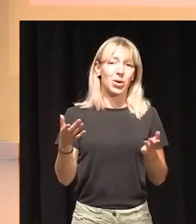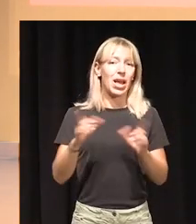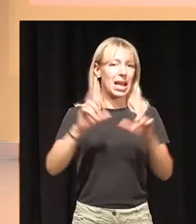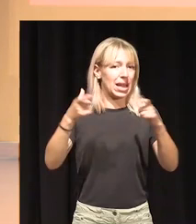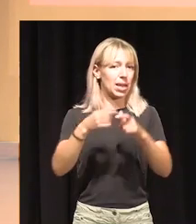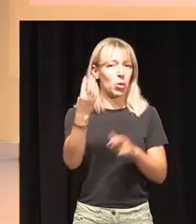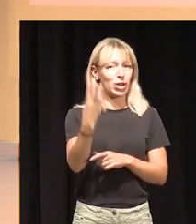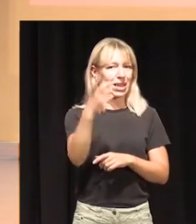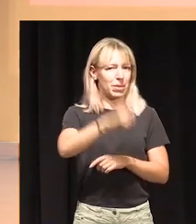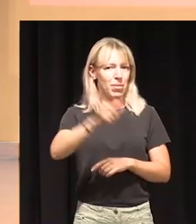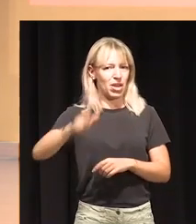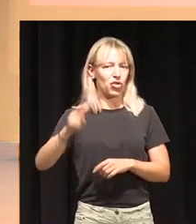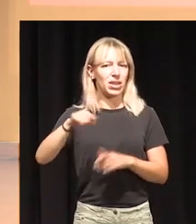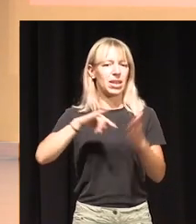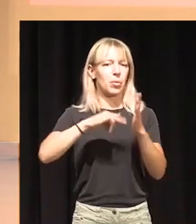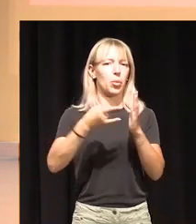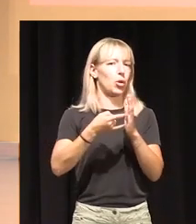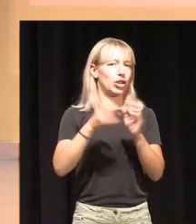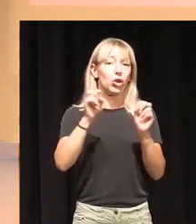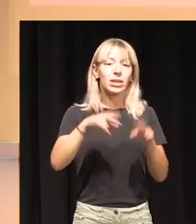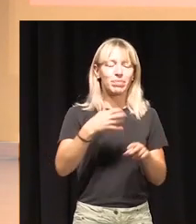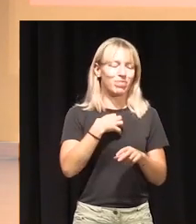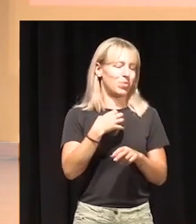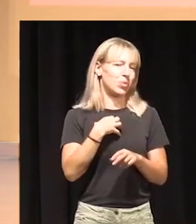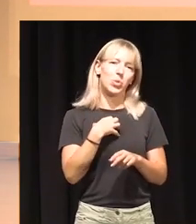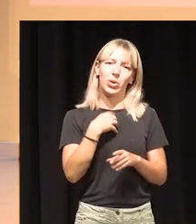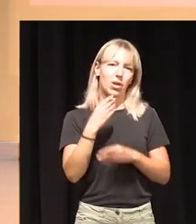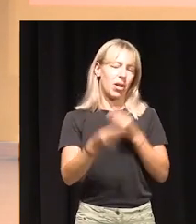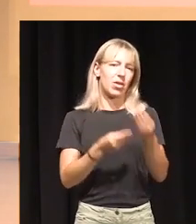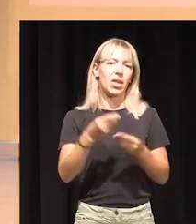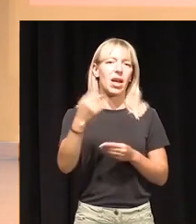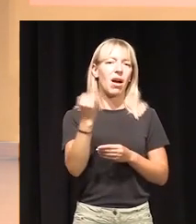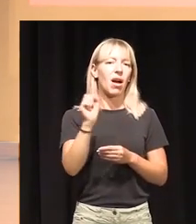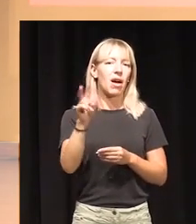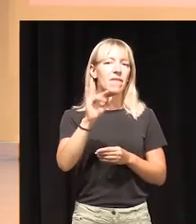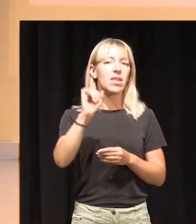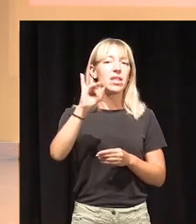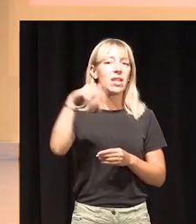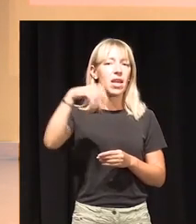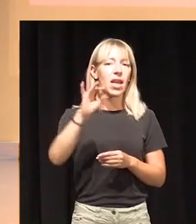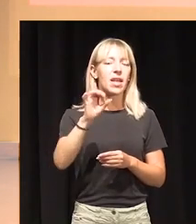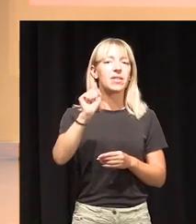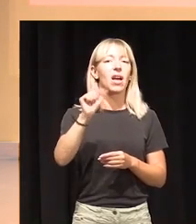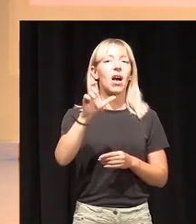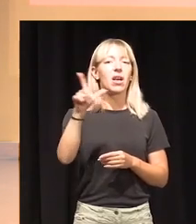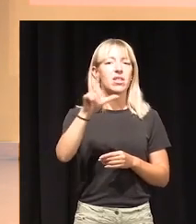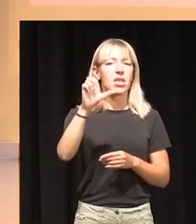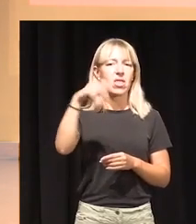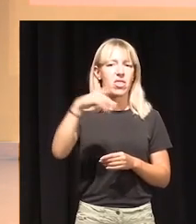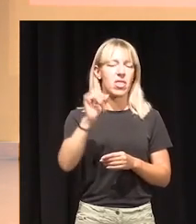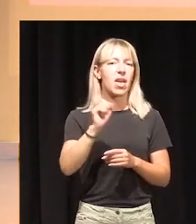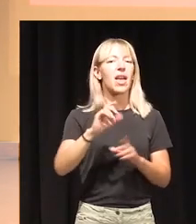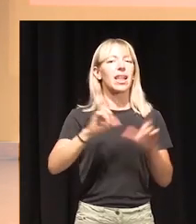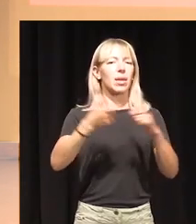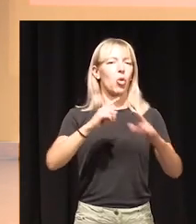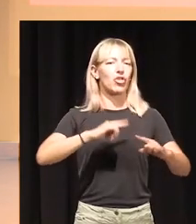equipo, las tres personas sin las que este proyecto no podría ser posible, Javi, Inés, Allende, equipo directivo de